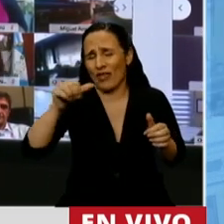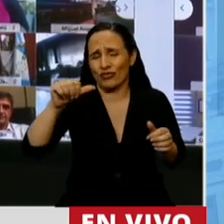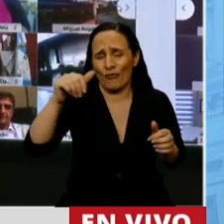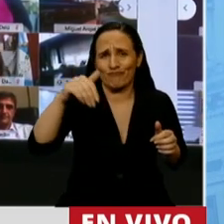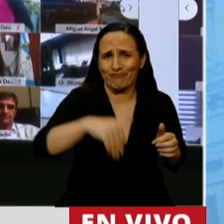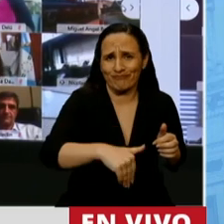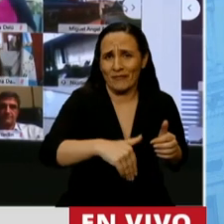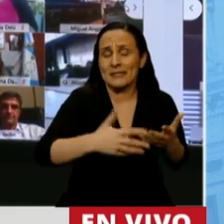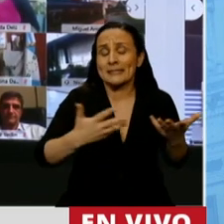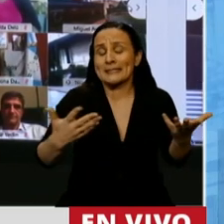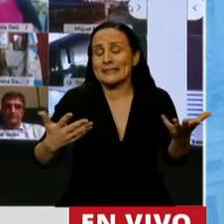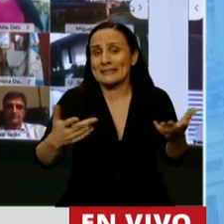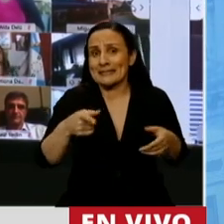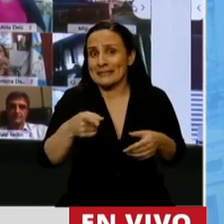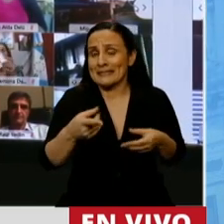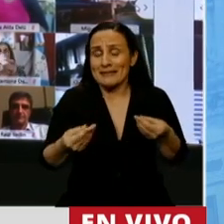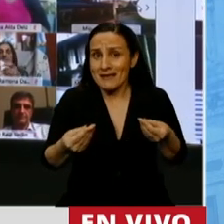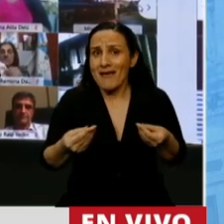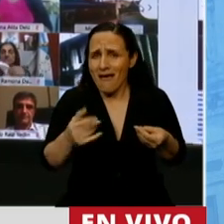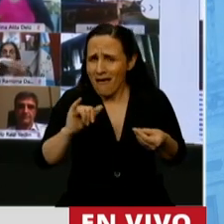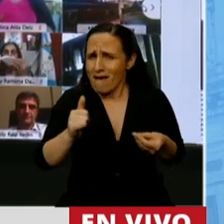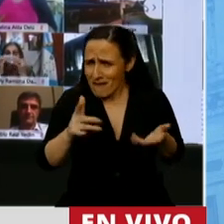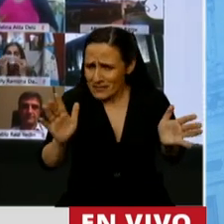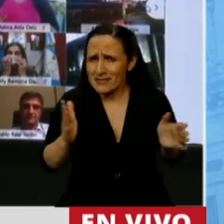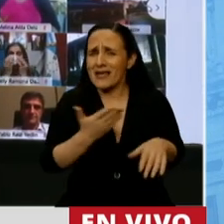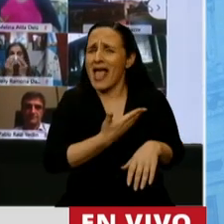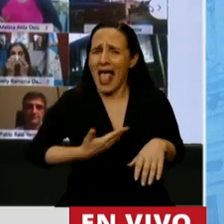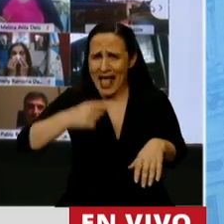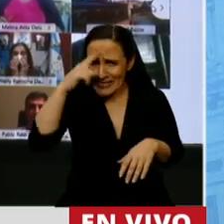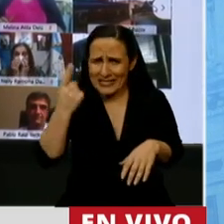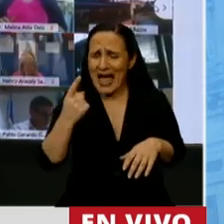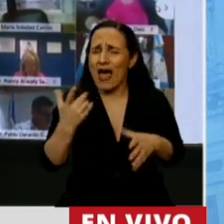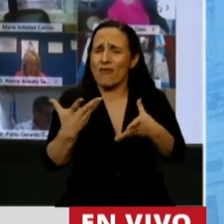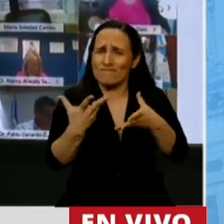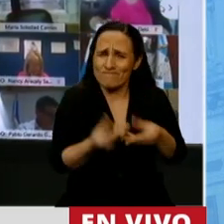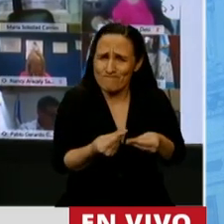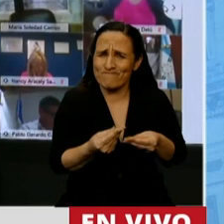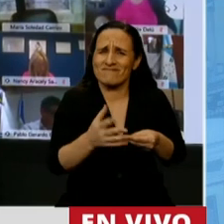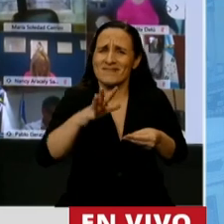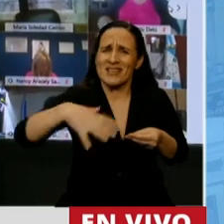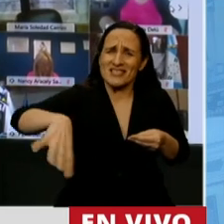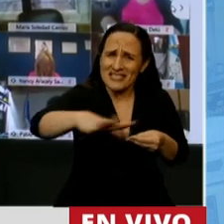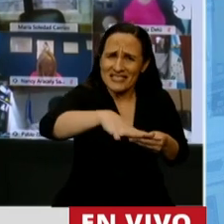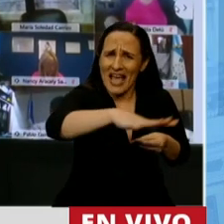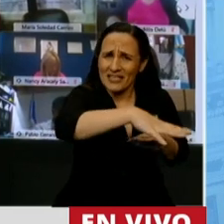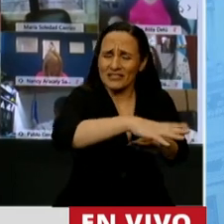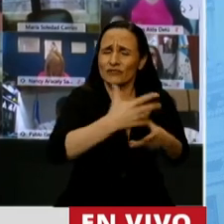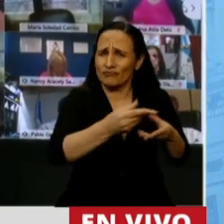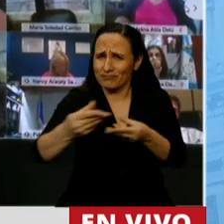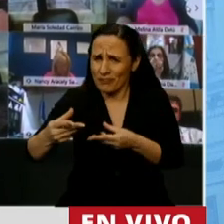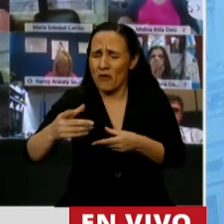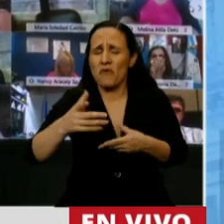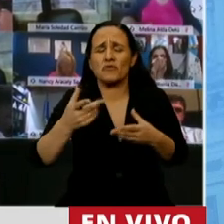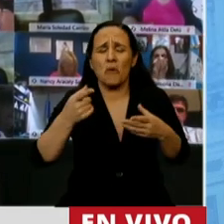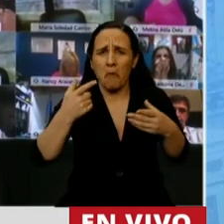solo con una fuerte presencia y participación del Estado junto a los sectores sociales y de la economía que será posible